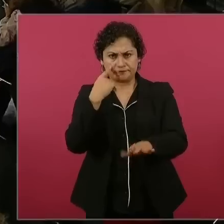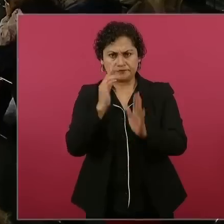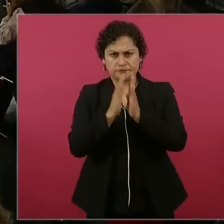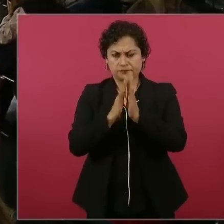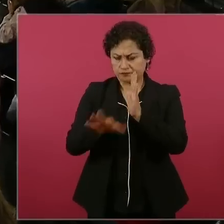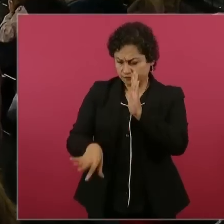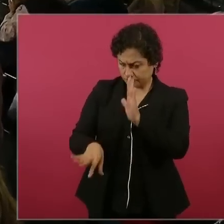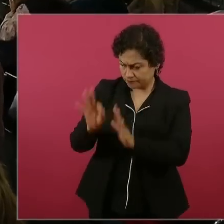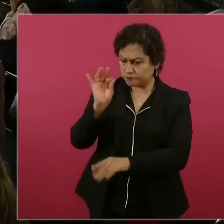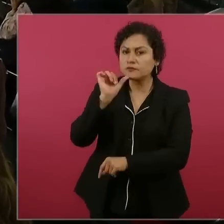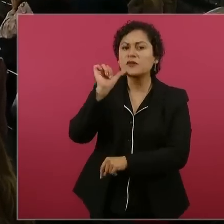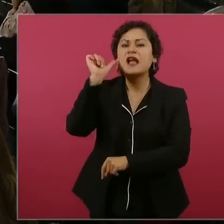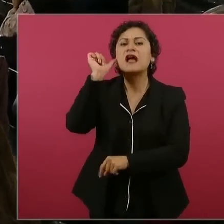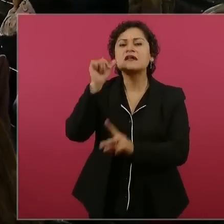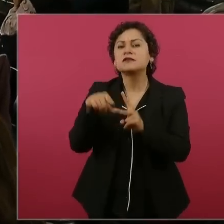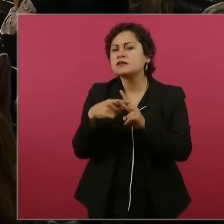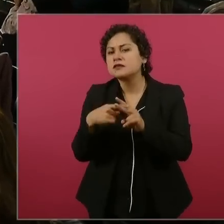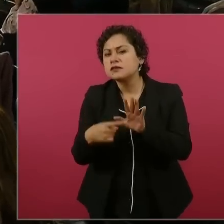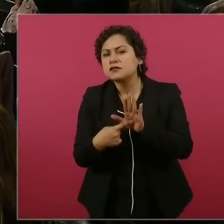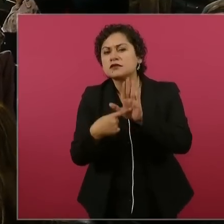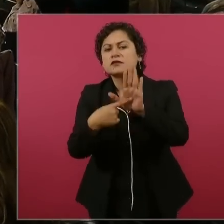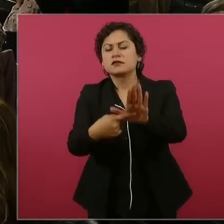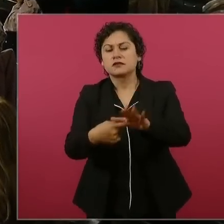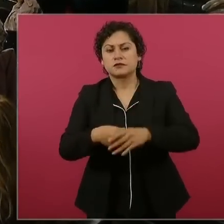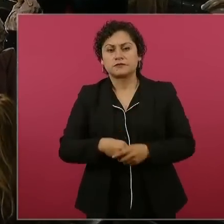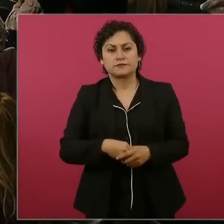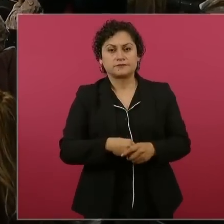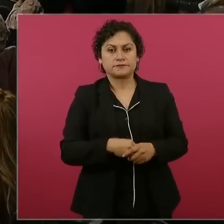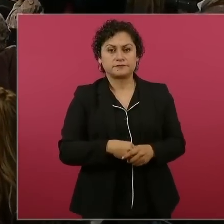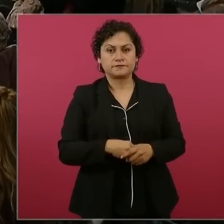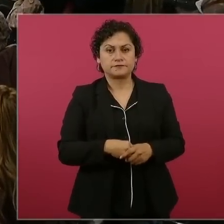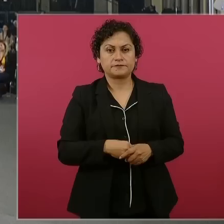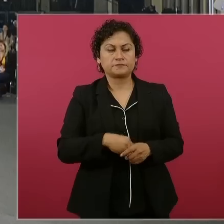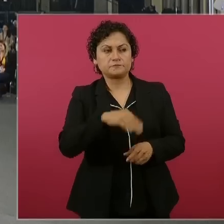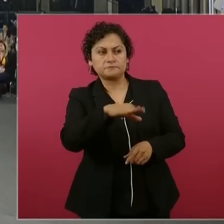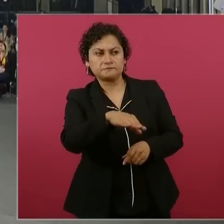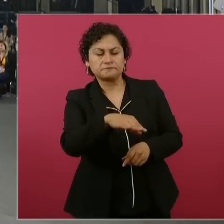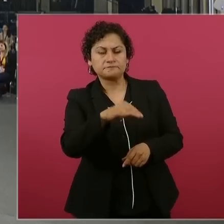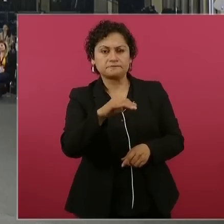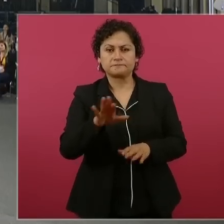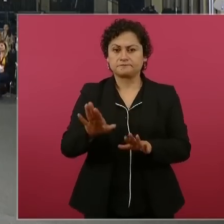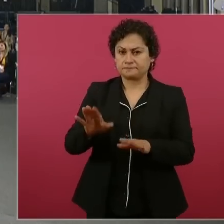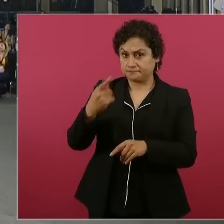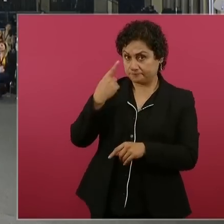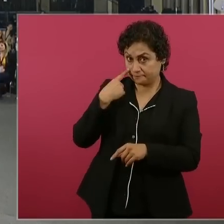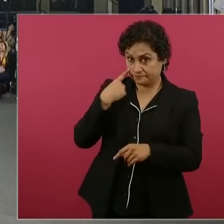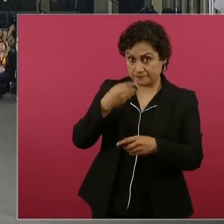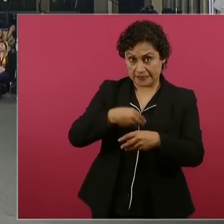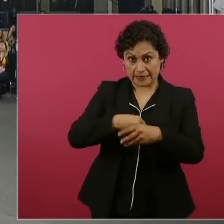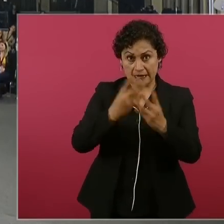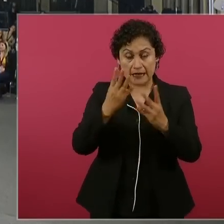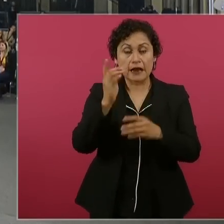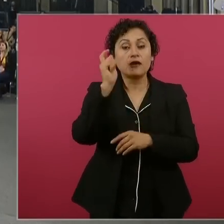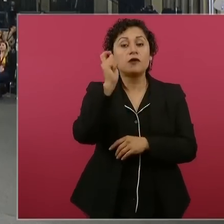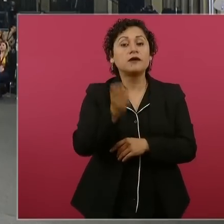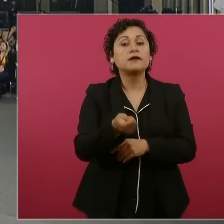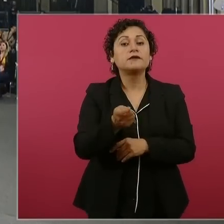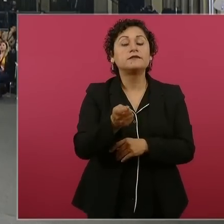ayer? Que o sea, ayer lo que… Claro que…